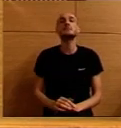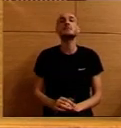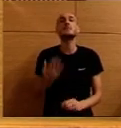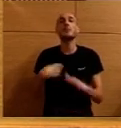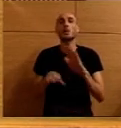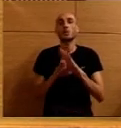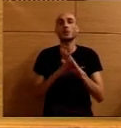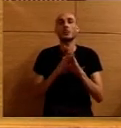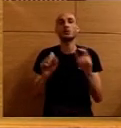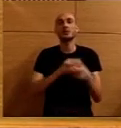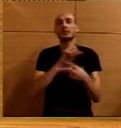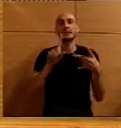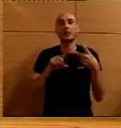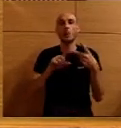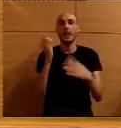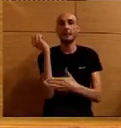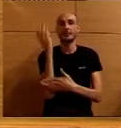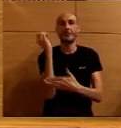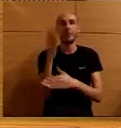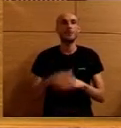¿Seguimos la segunda intervención?